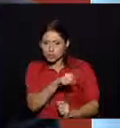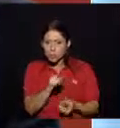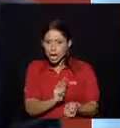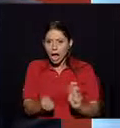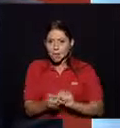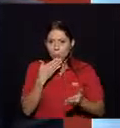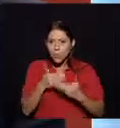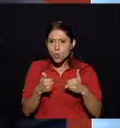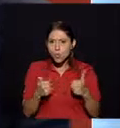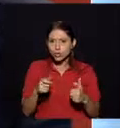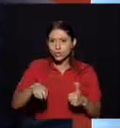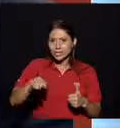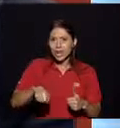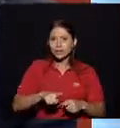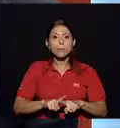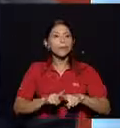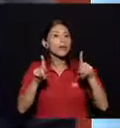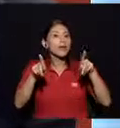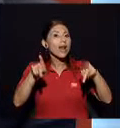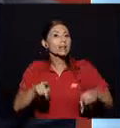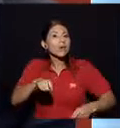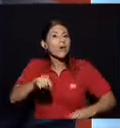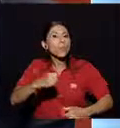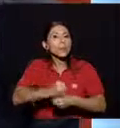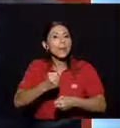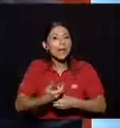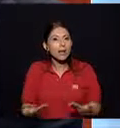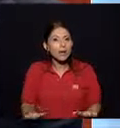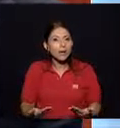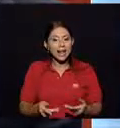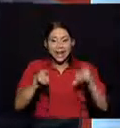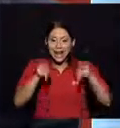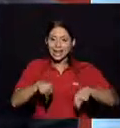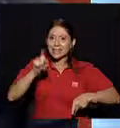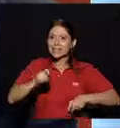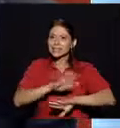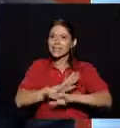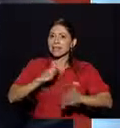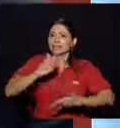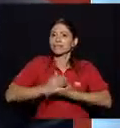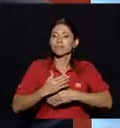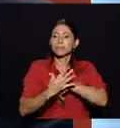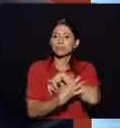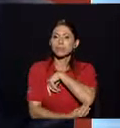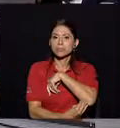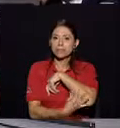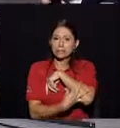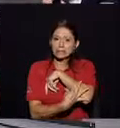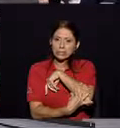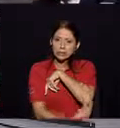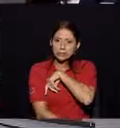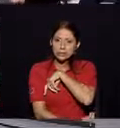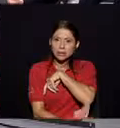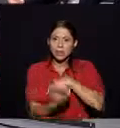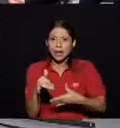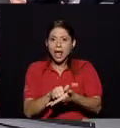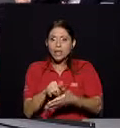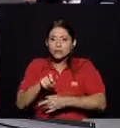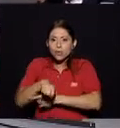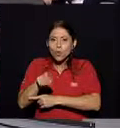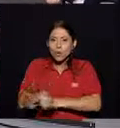muy buenos, que son necesarios, pero la gente ocupa empleo. La gente ocupa salir de la pobreza, y particularmente de la pobreza